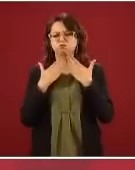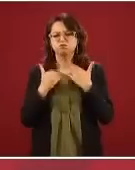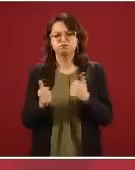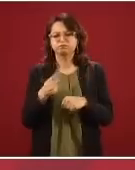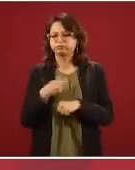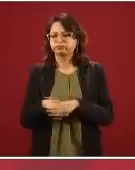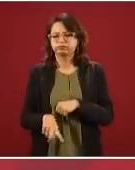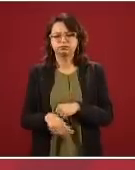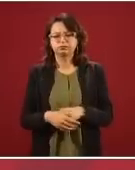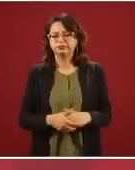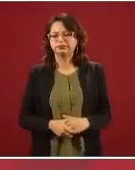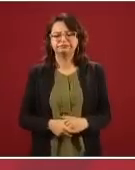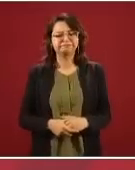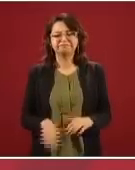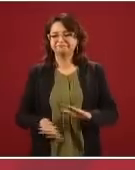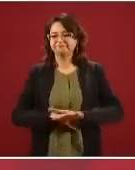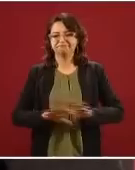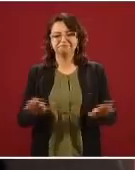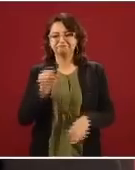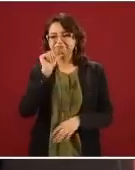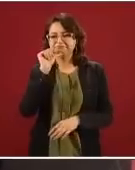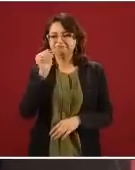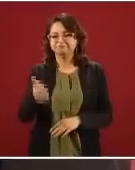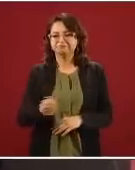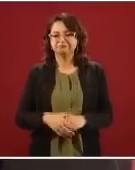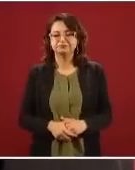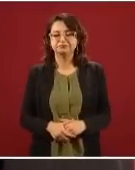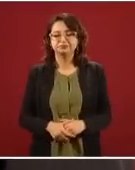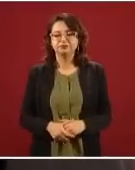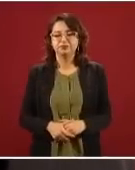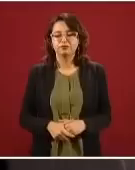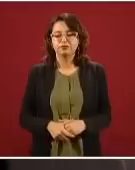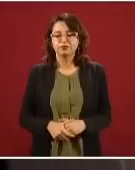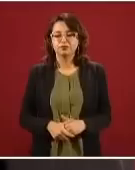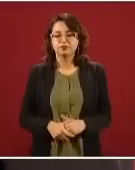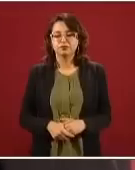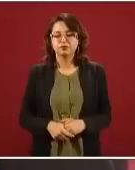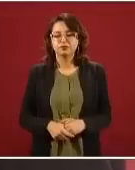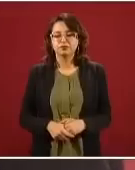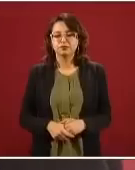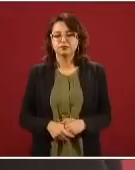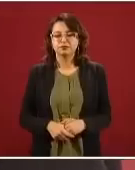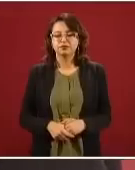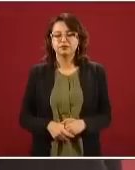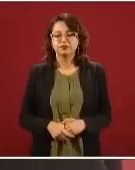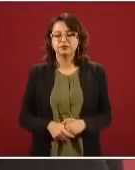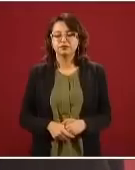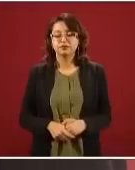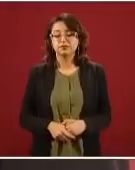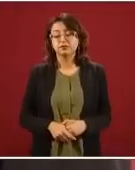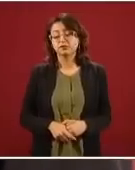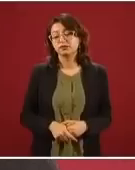afectar. Para nada, sí. Él tiene un punto de vista